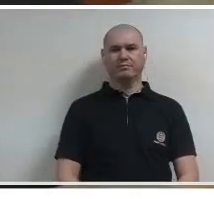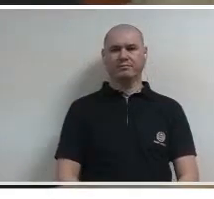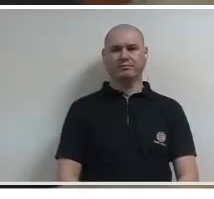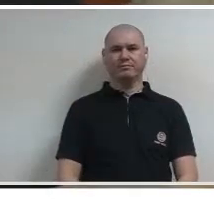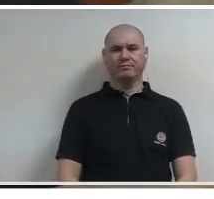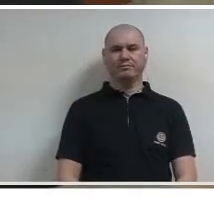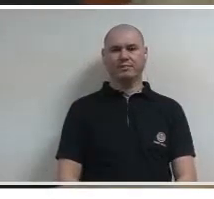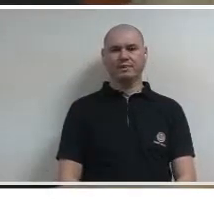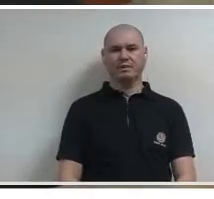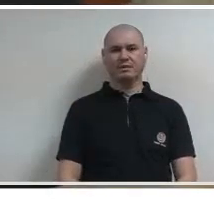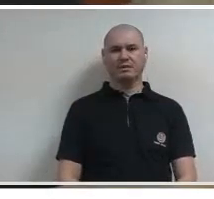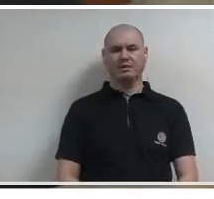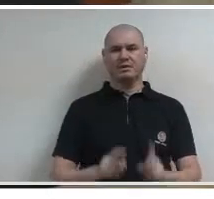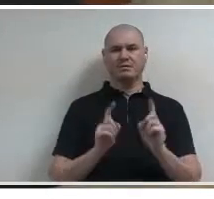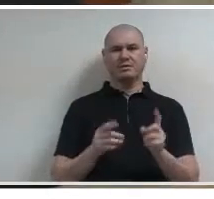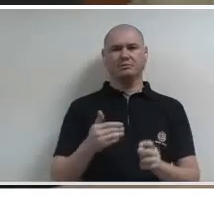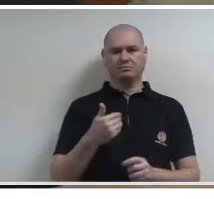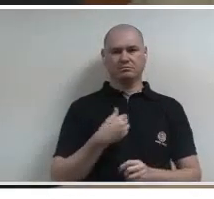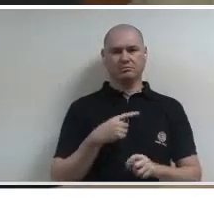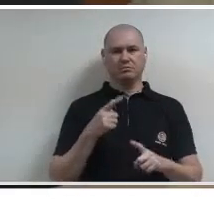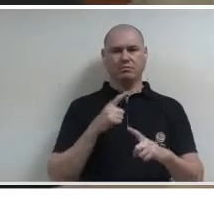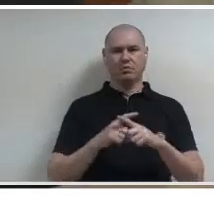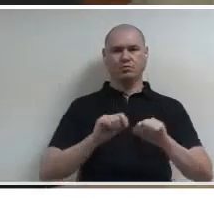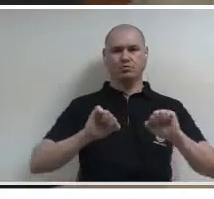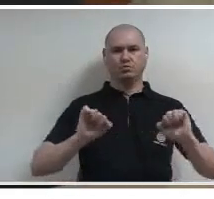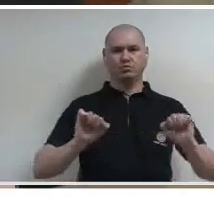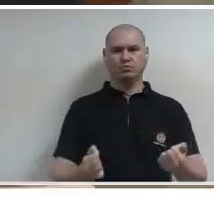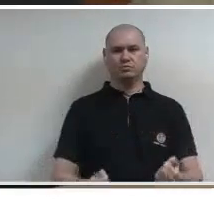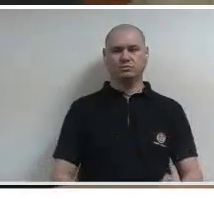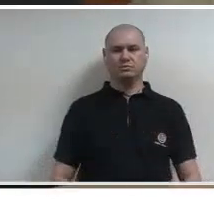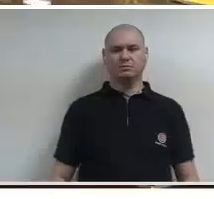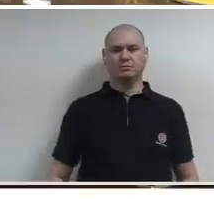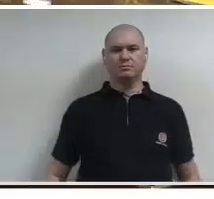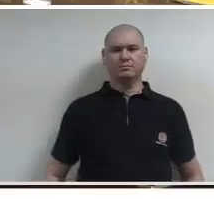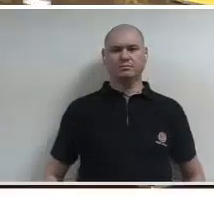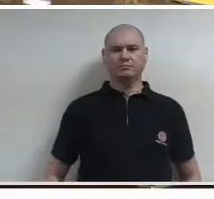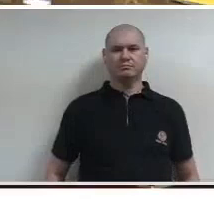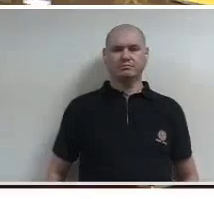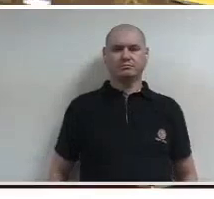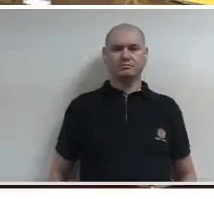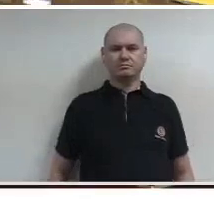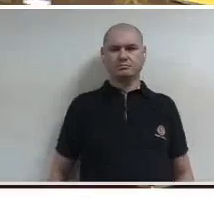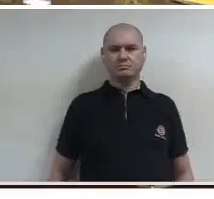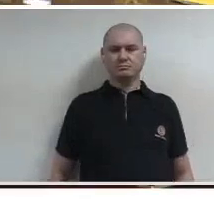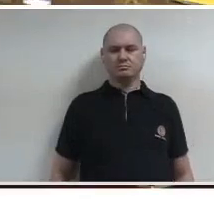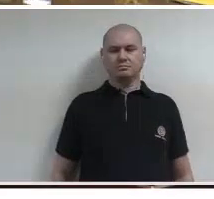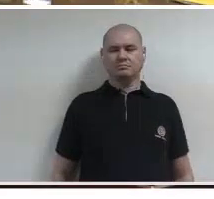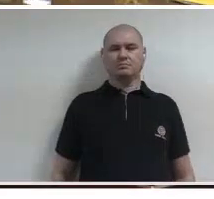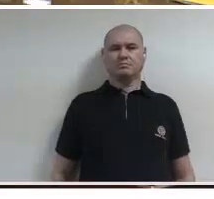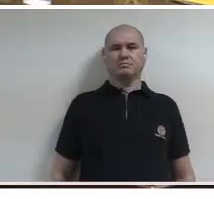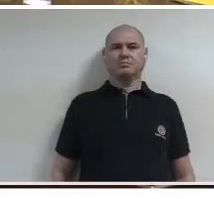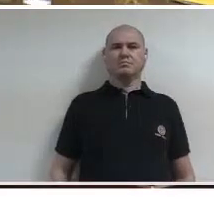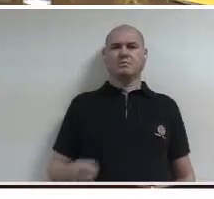escue, afectada por la suspensión. Upecha para vive, oye, afectada con suspensión, un pibe,